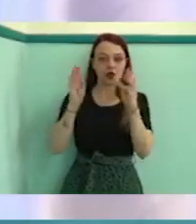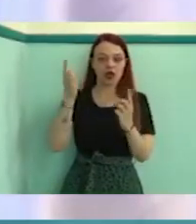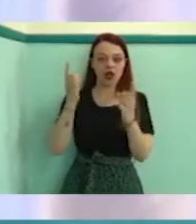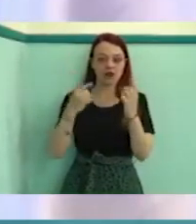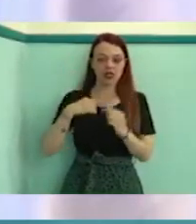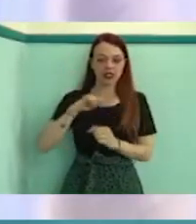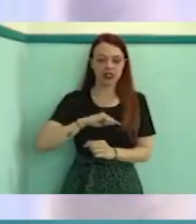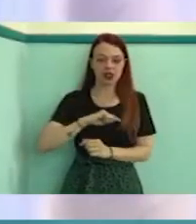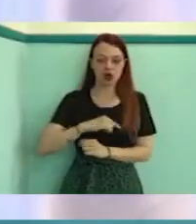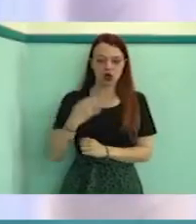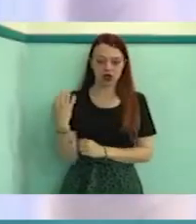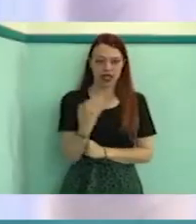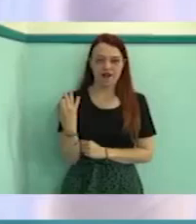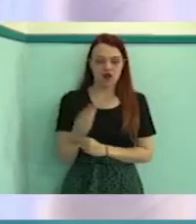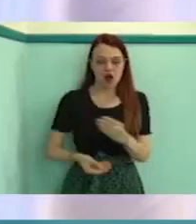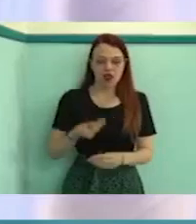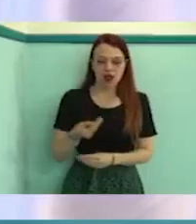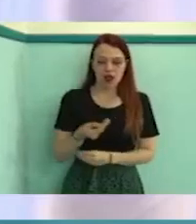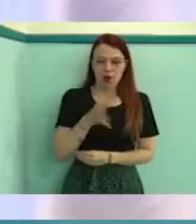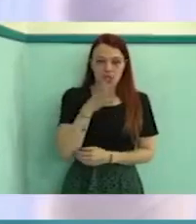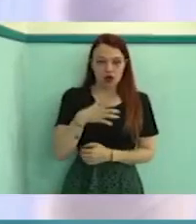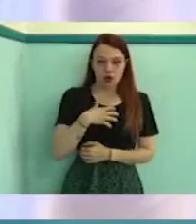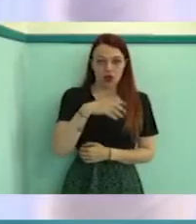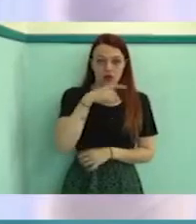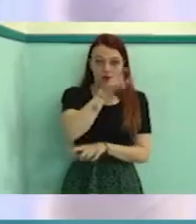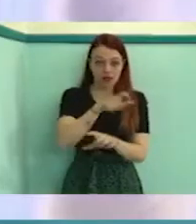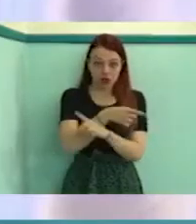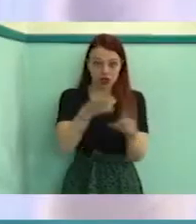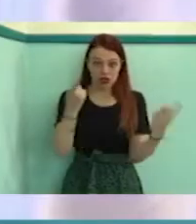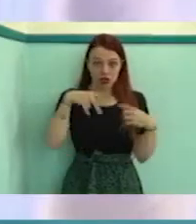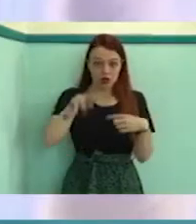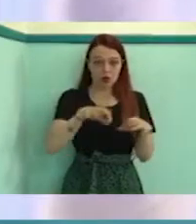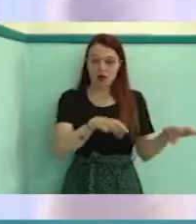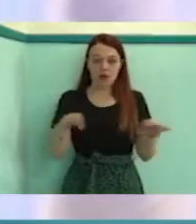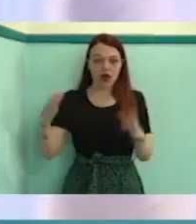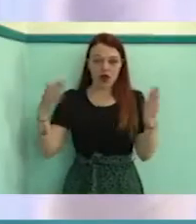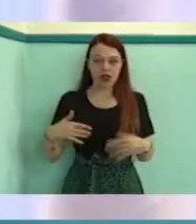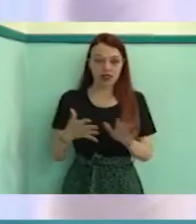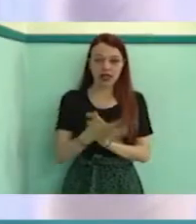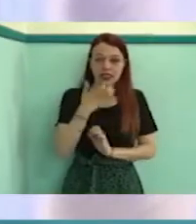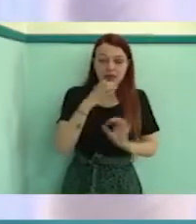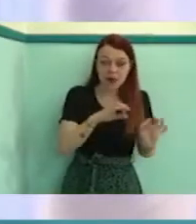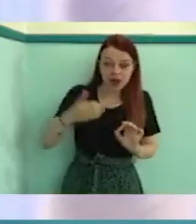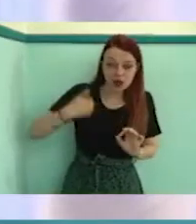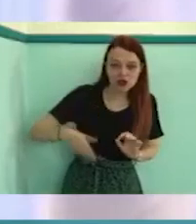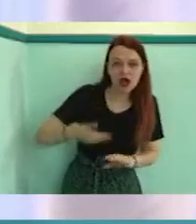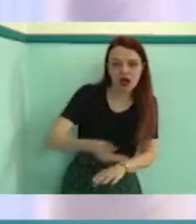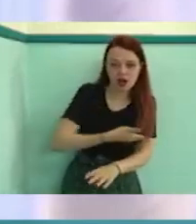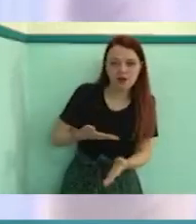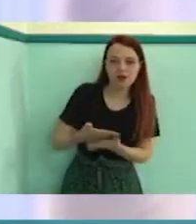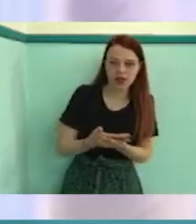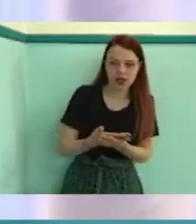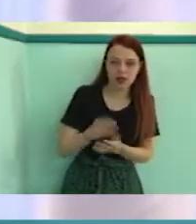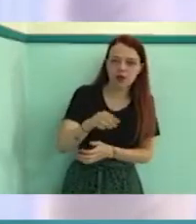siente como que tiene que hacer porque no porque no todo el mundo se ha preparado y y la gente cuando esté preparada te lo va a pedir te va a decir Oye tú qué